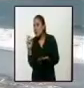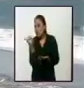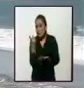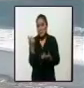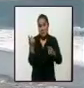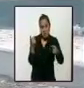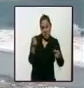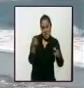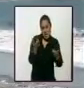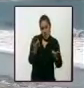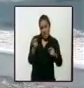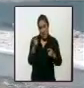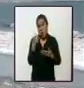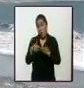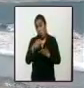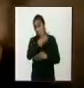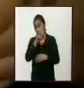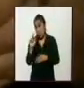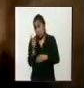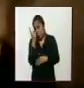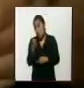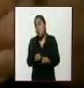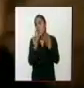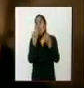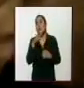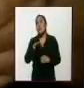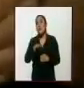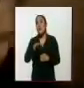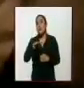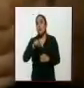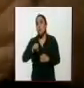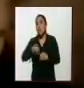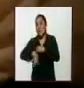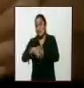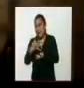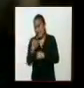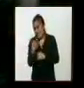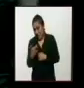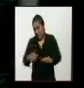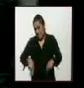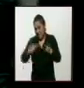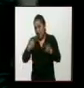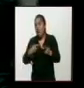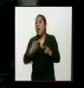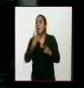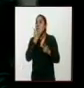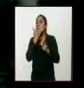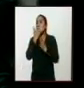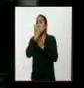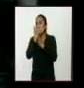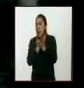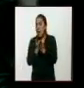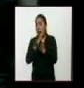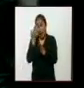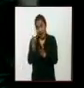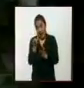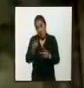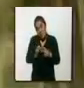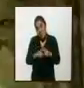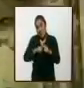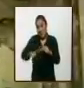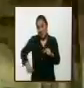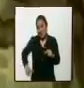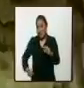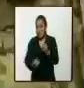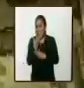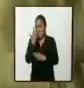del peso dólar. Hoy la moneda estadounidense se cotizó en 19.15 pesos a la venta. Es el nivel más bajo alcanzado desde que inició esta